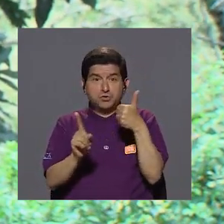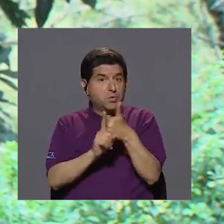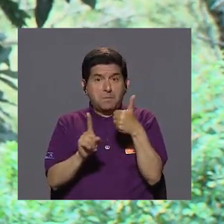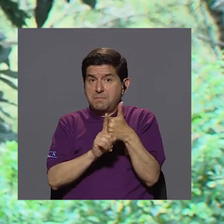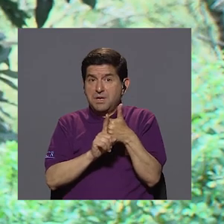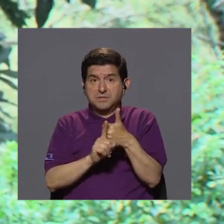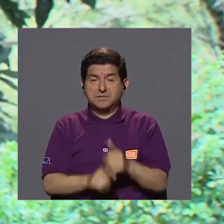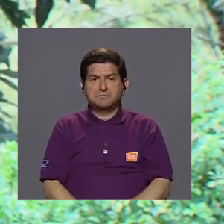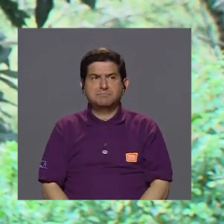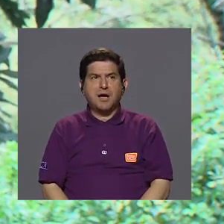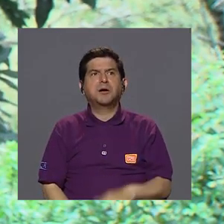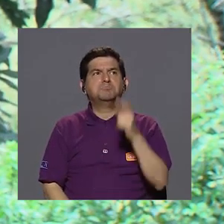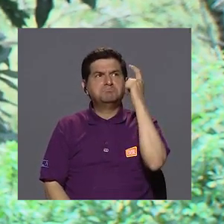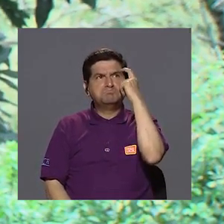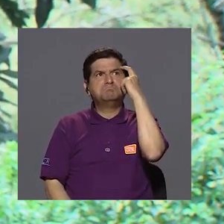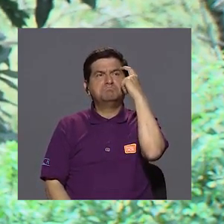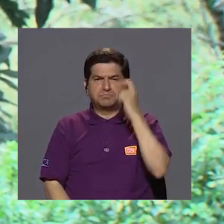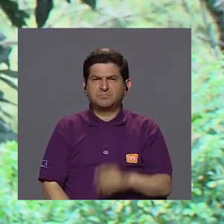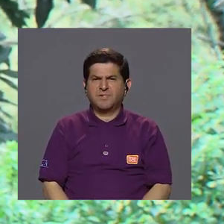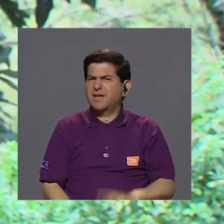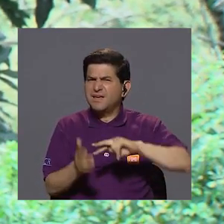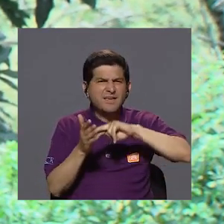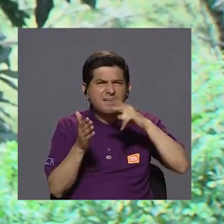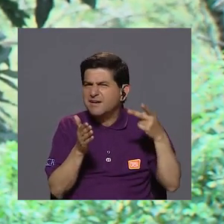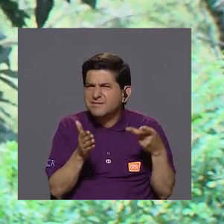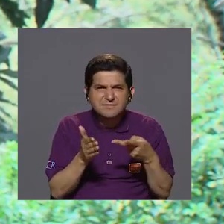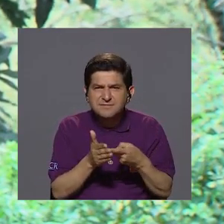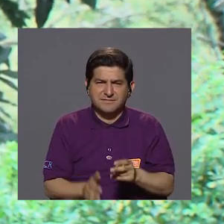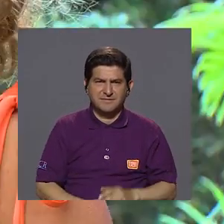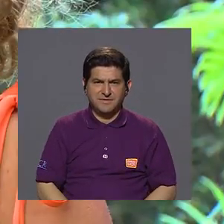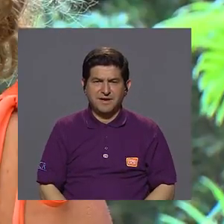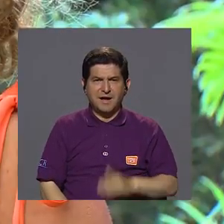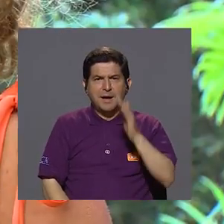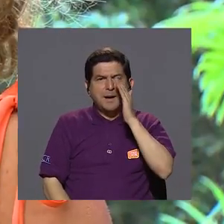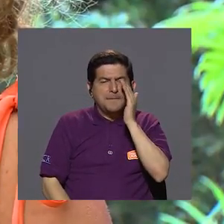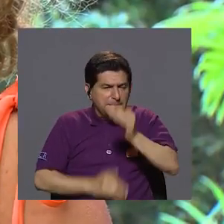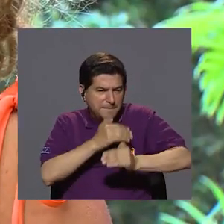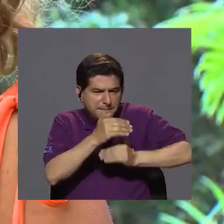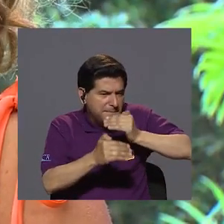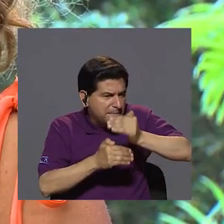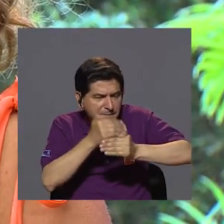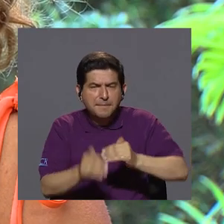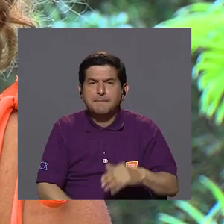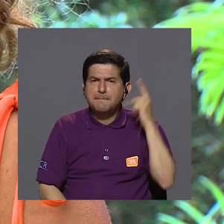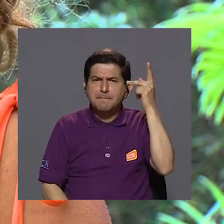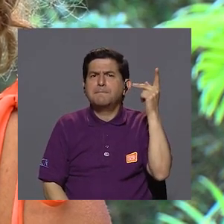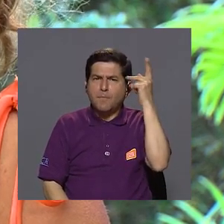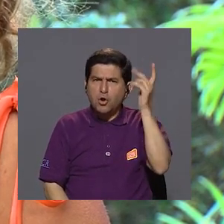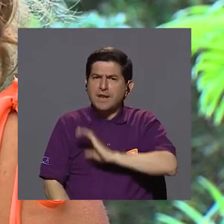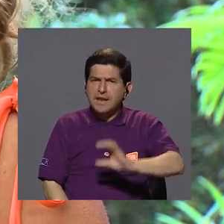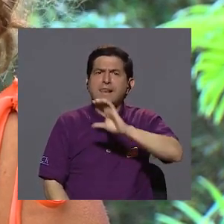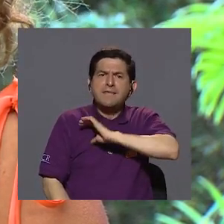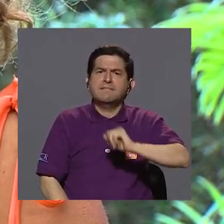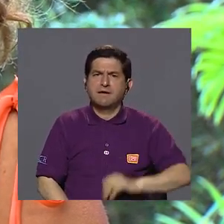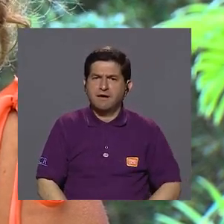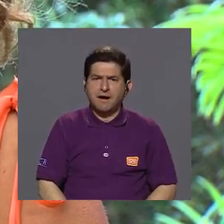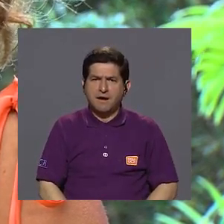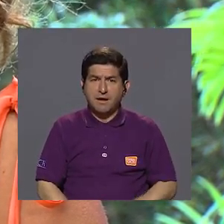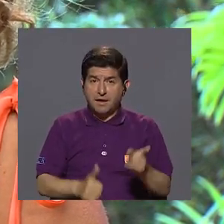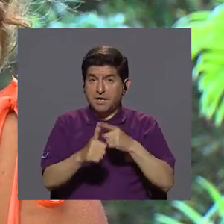de otra forma en la que yo misma incluso la tenía pensada, ¿verdad? ¿En qué consiste esto de que la maternaje es algo